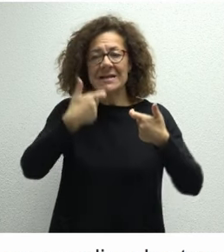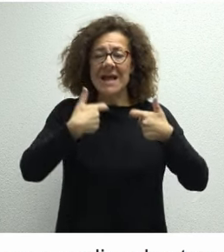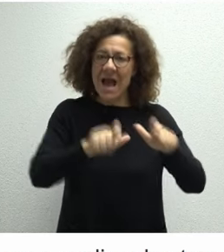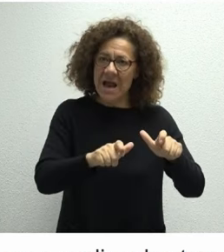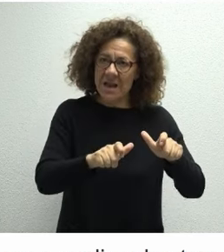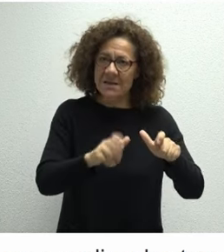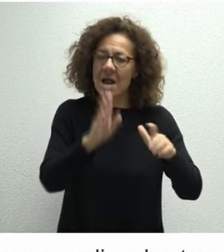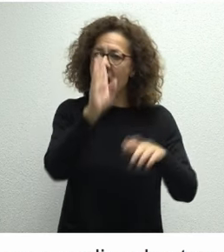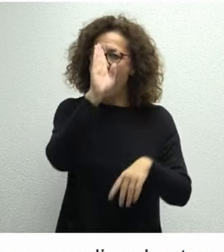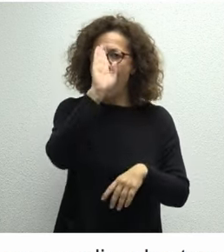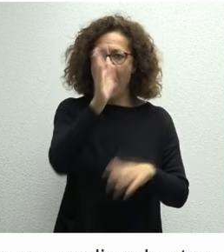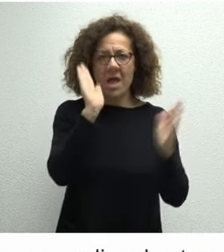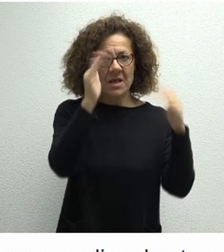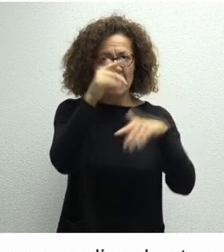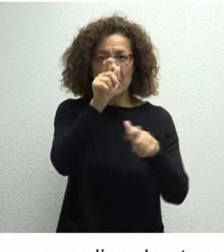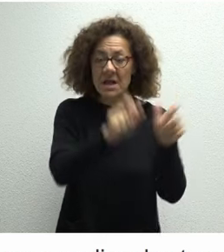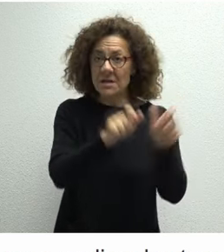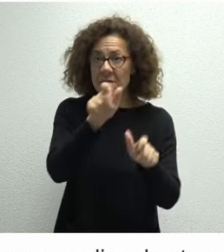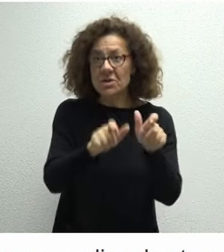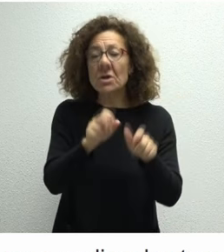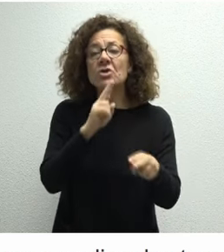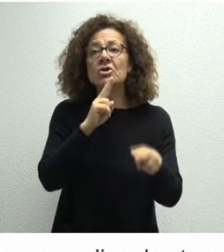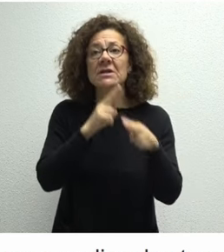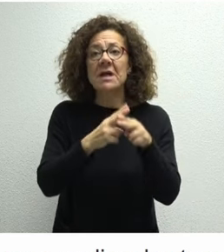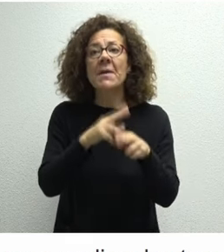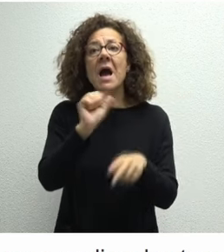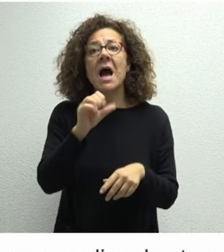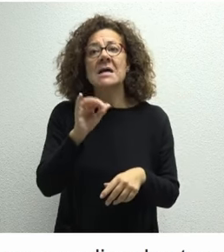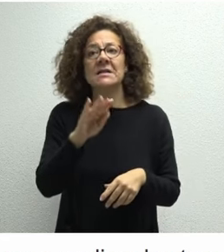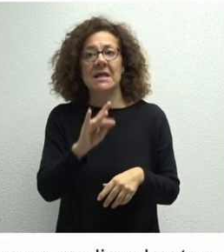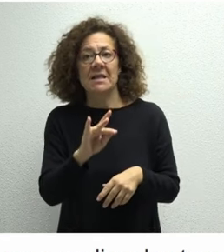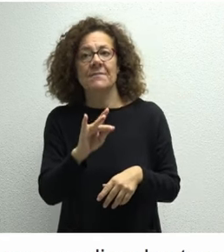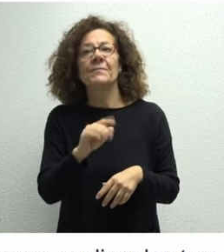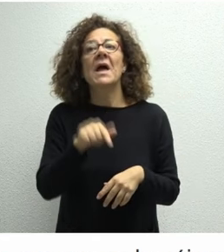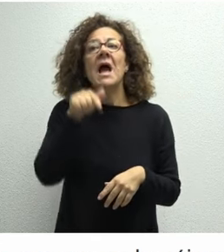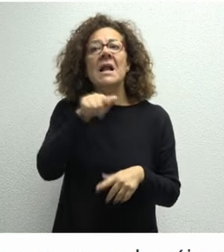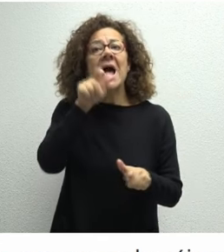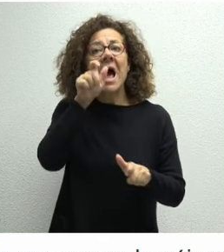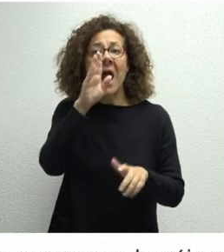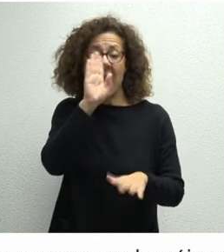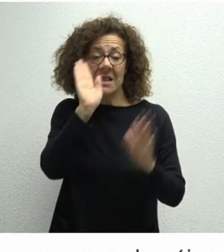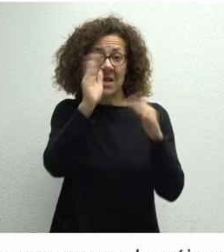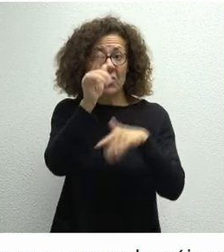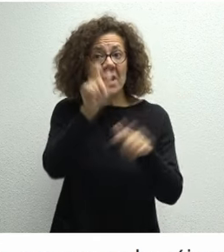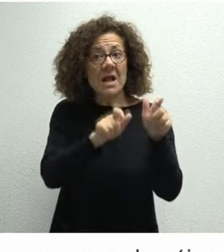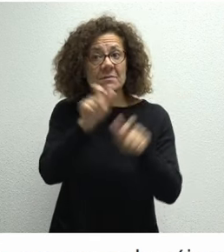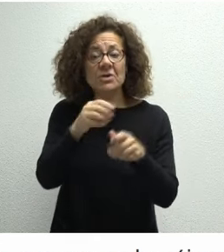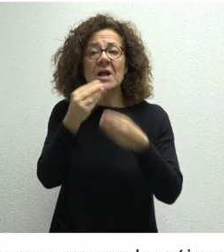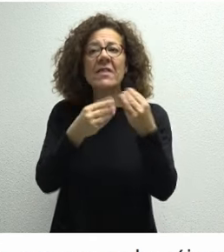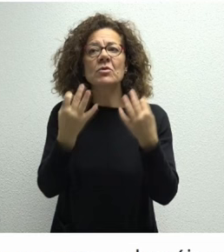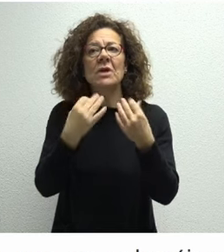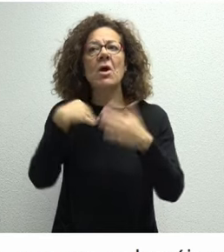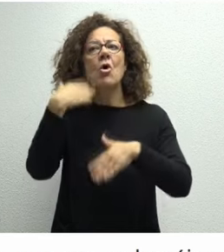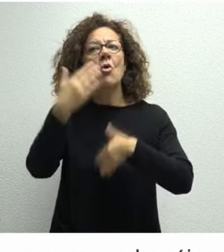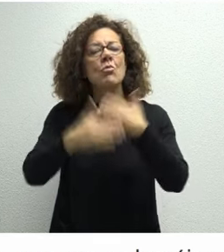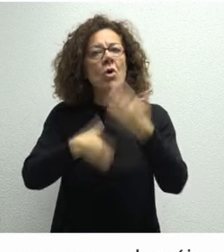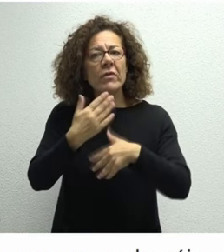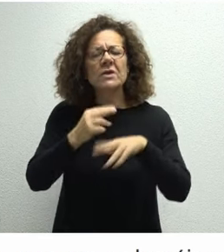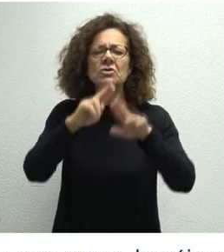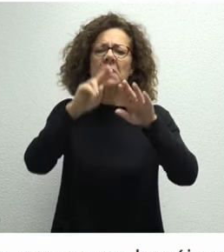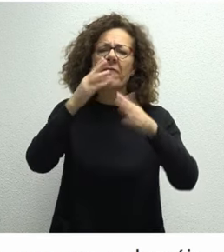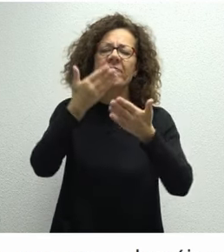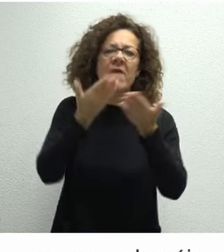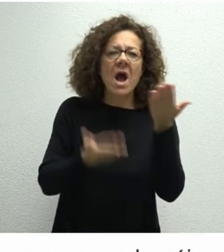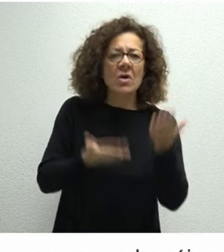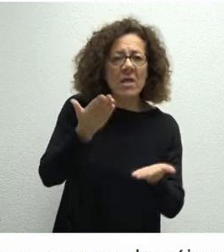es la atención a las personas o lo que llamamos Así en esta atención a las personas lo que hacemos son procesos de valoración de